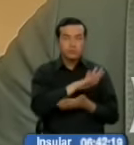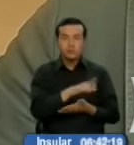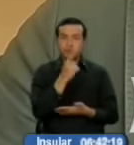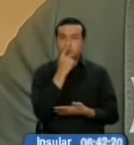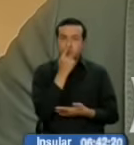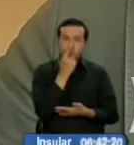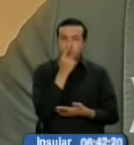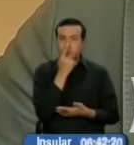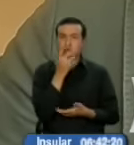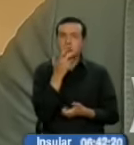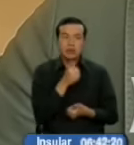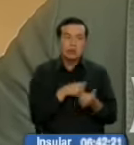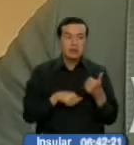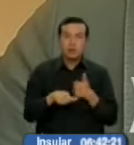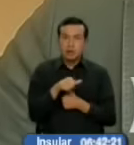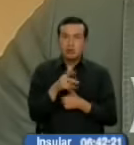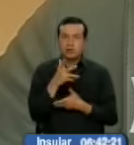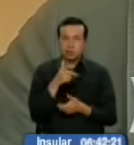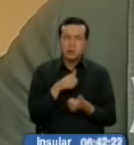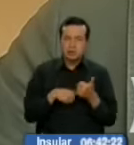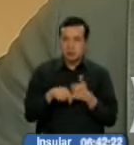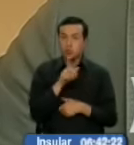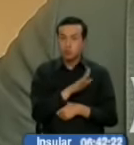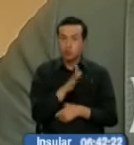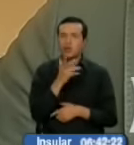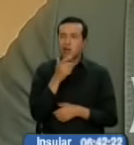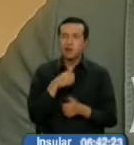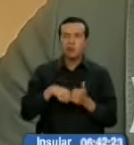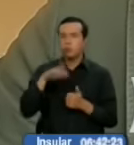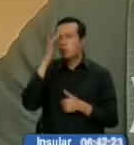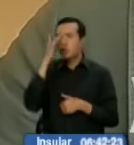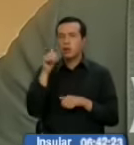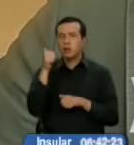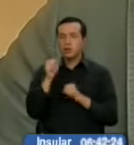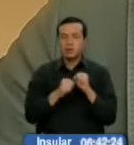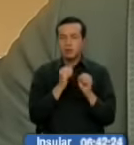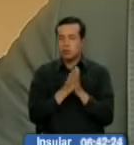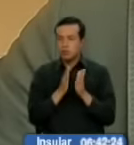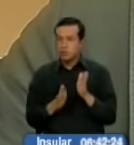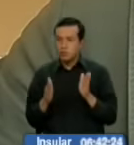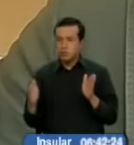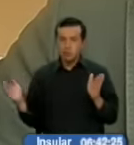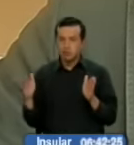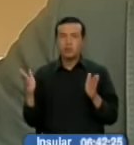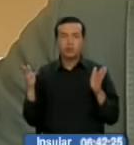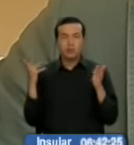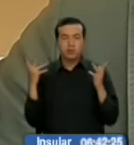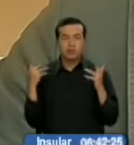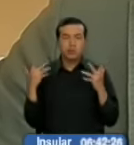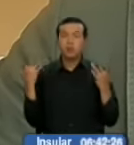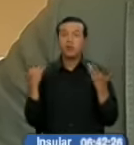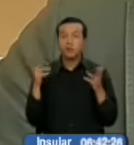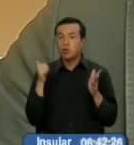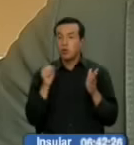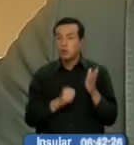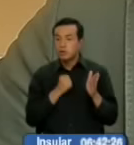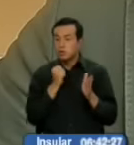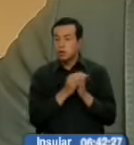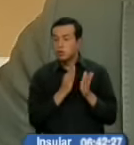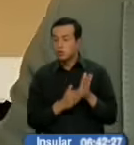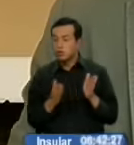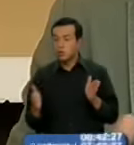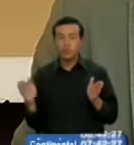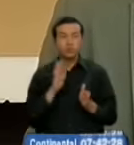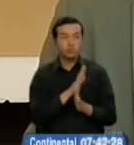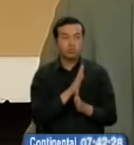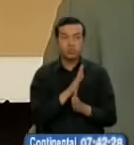de venganza, de revancha, por estos 10 años prácticamente en los que no han tenido acceso a